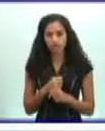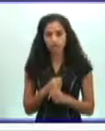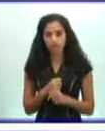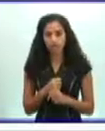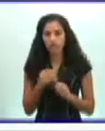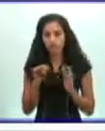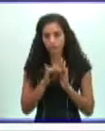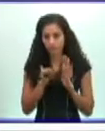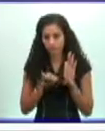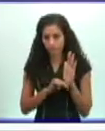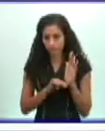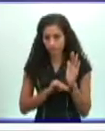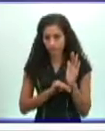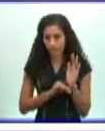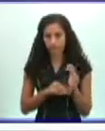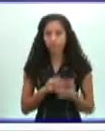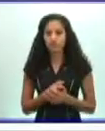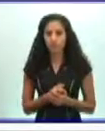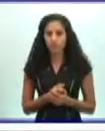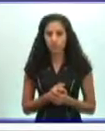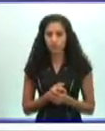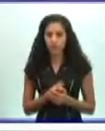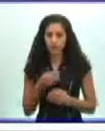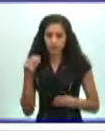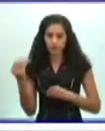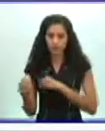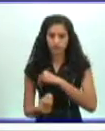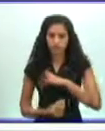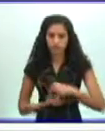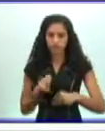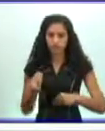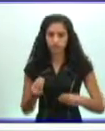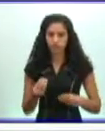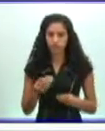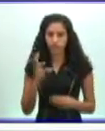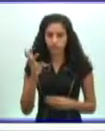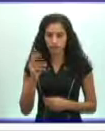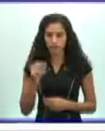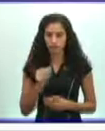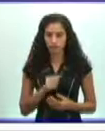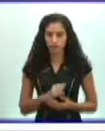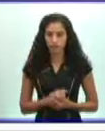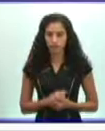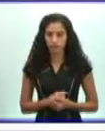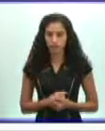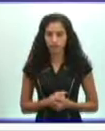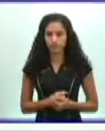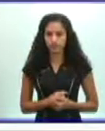precisamente esta propiedad. Hemos conmutado estos factores.